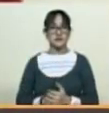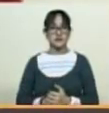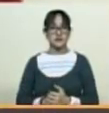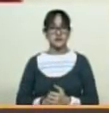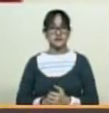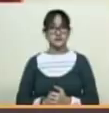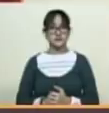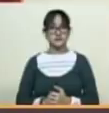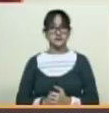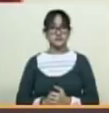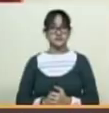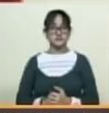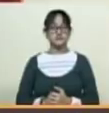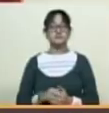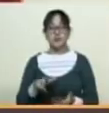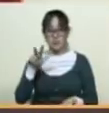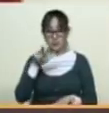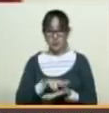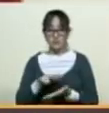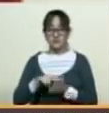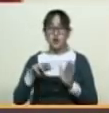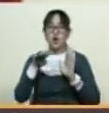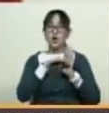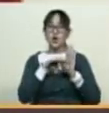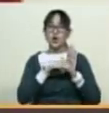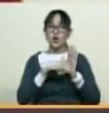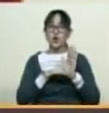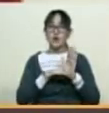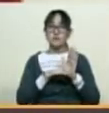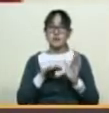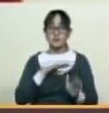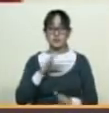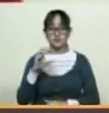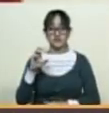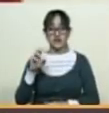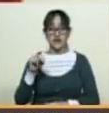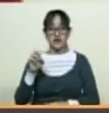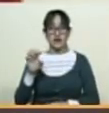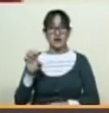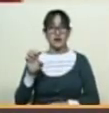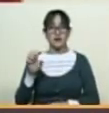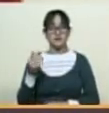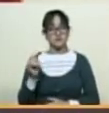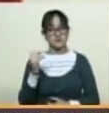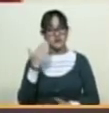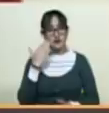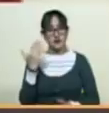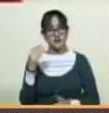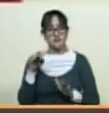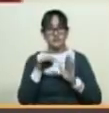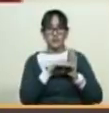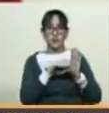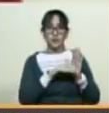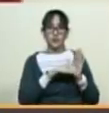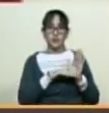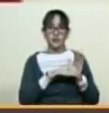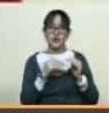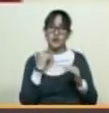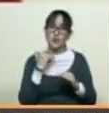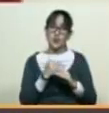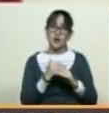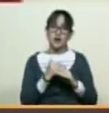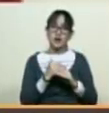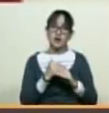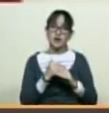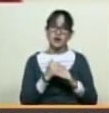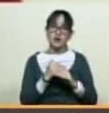sin lugar a duda, la aprobación de las normas que van a regir la campaña electoral, porque ahí está establecido de igual manera